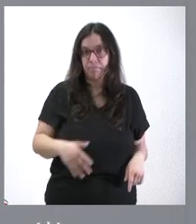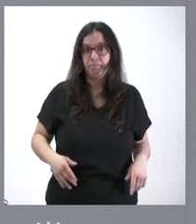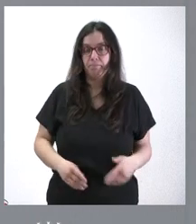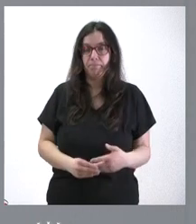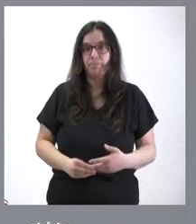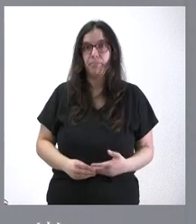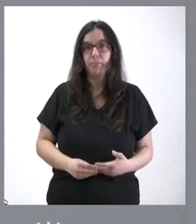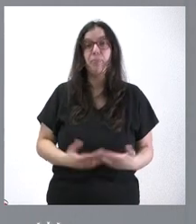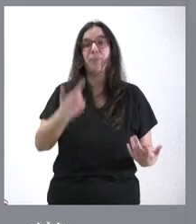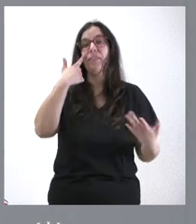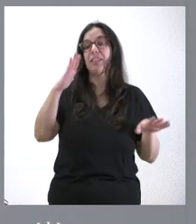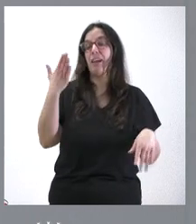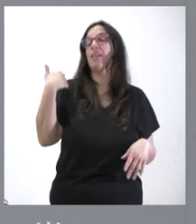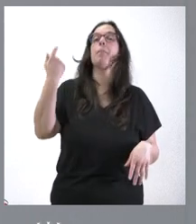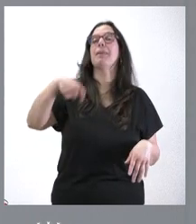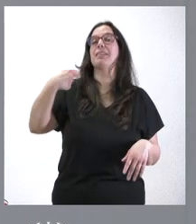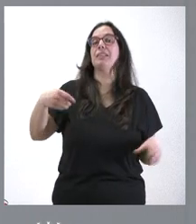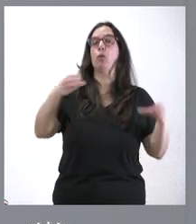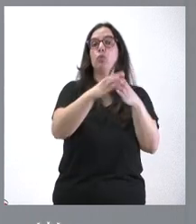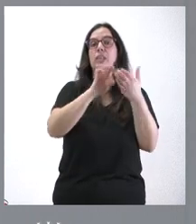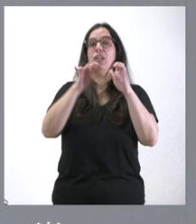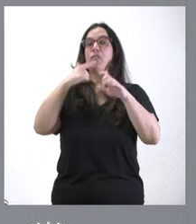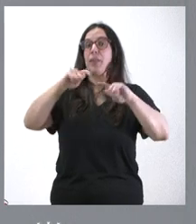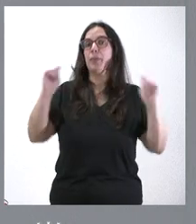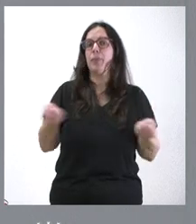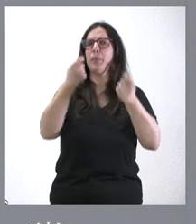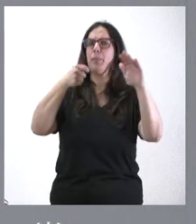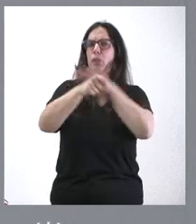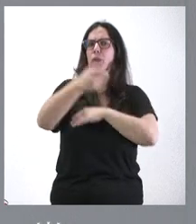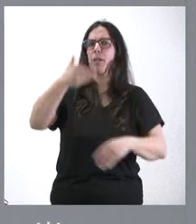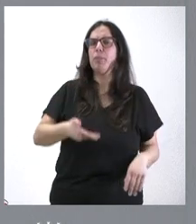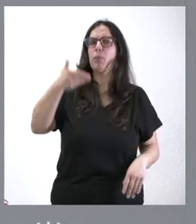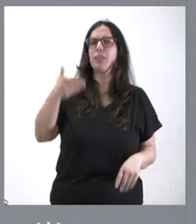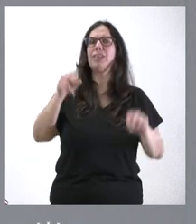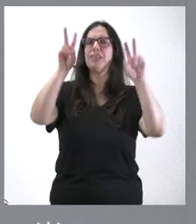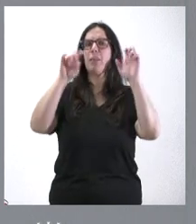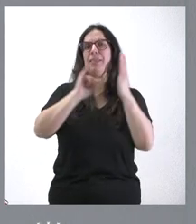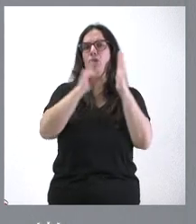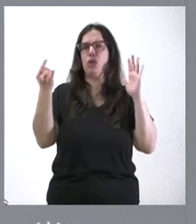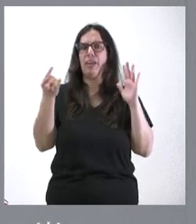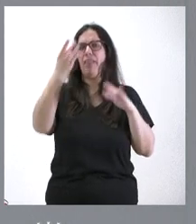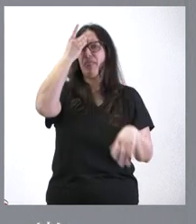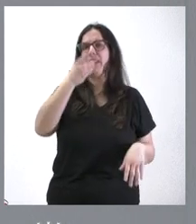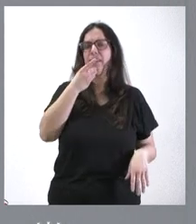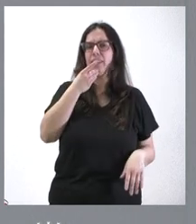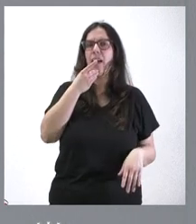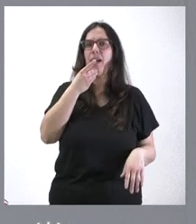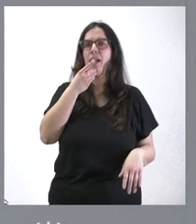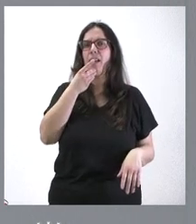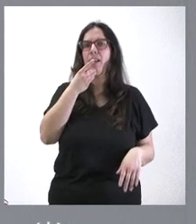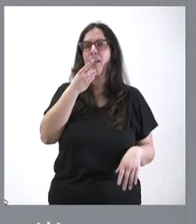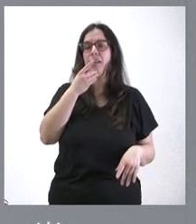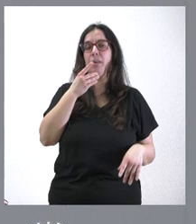anunciaba ayer el presidente de la junta de Castilla importantes inversiones En la tecnología digital